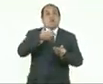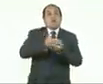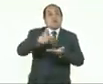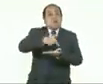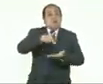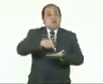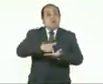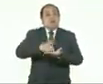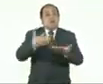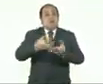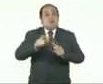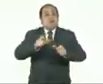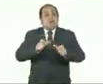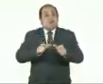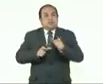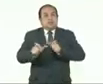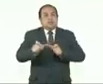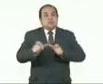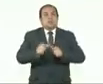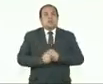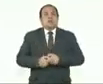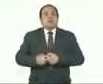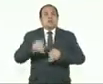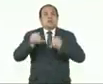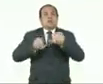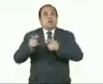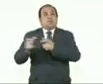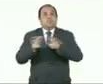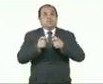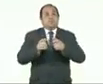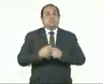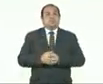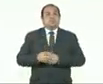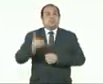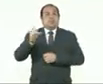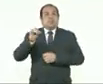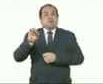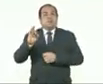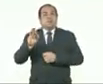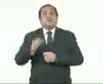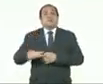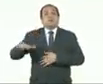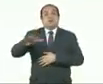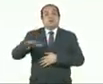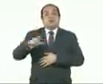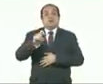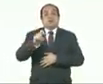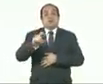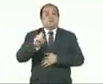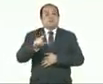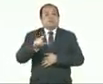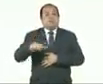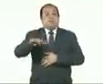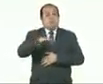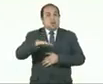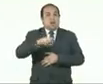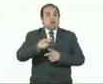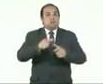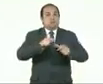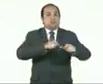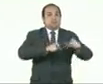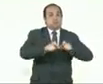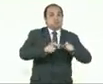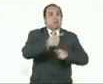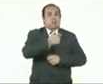se lleva a cabo el canje de juguetes bélicos en el módulo del DIF, así como al canje y destrucción de un arma de fuego. Y a todo el estimado público